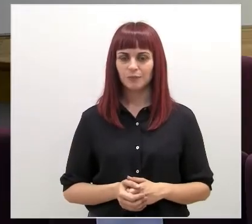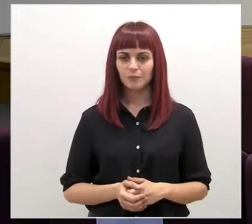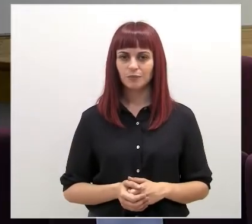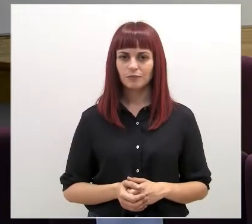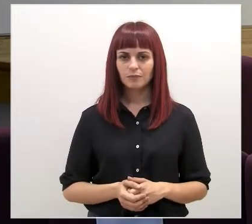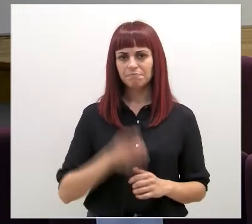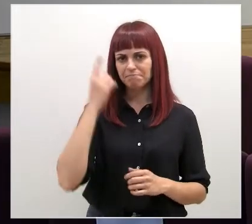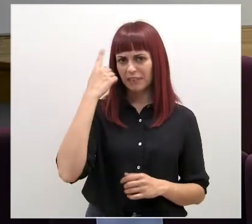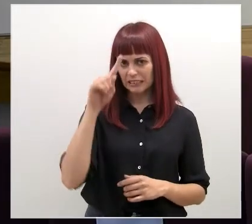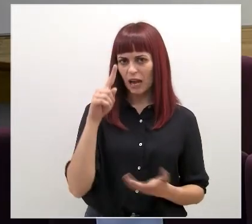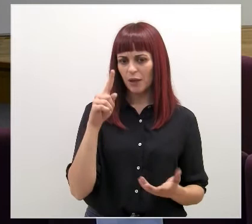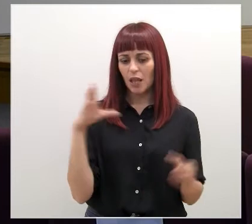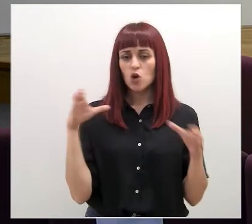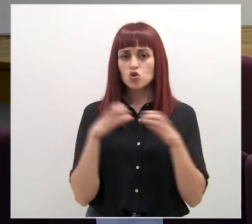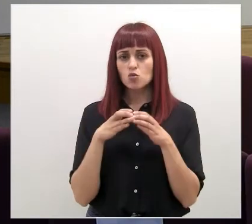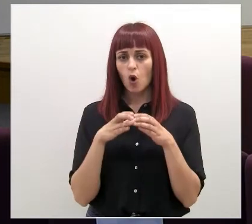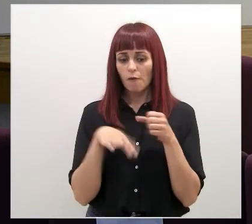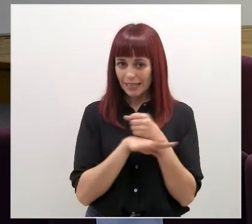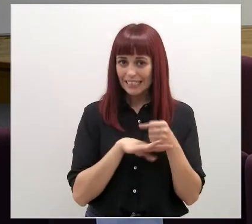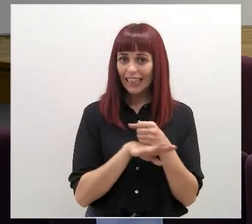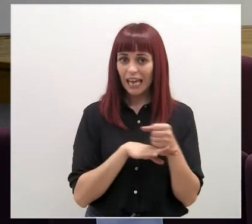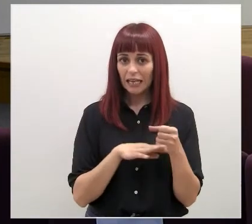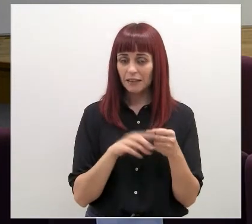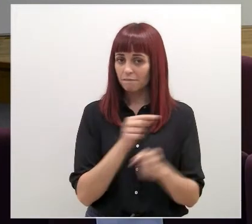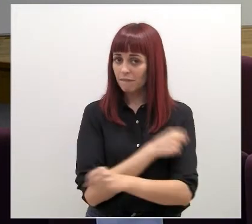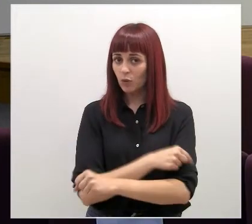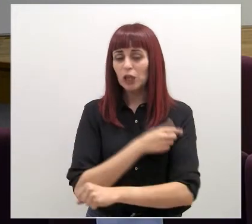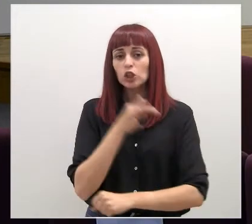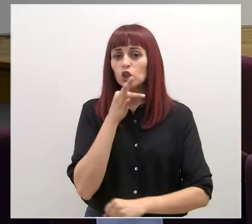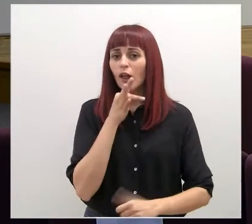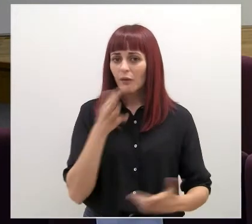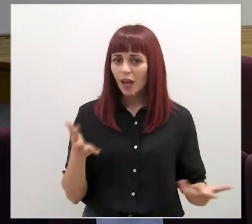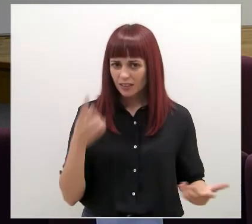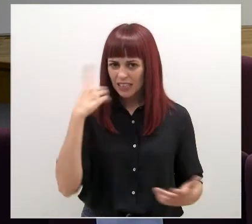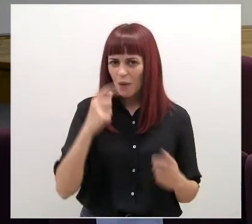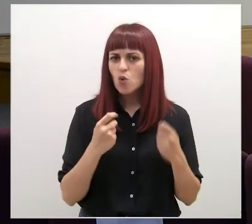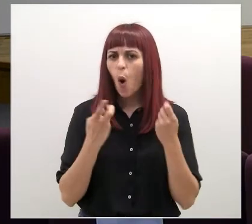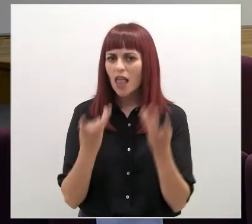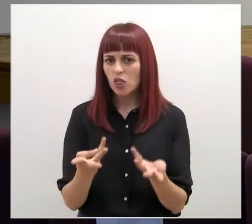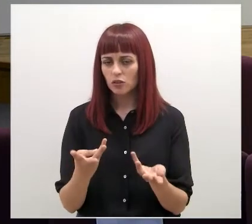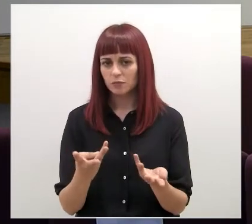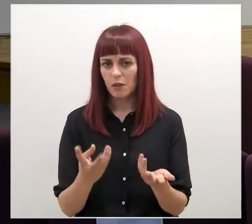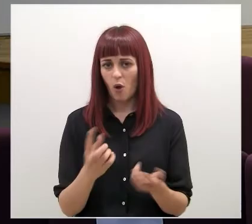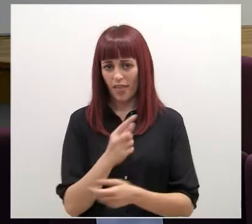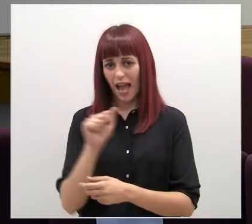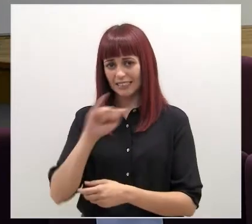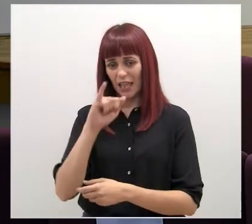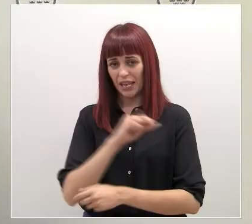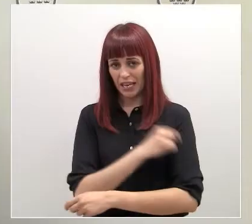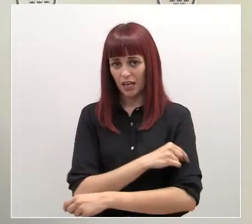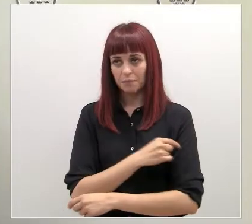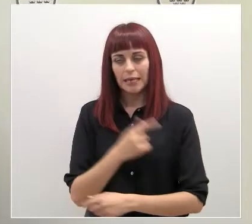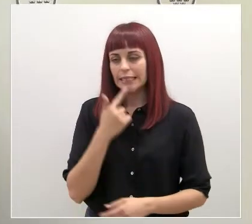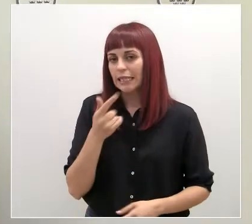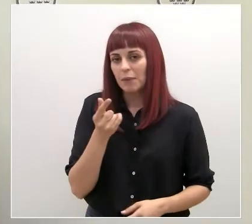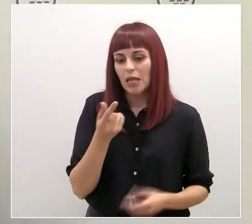¿Sabe cuántas personas faltan de grupos esenciales que están sin vacunar, que no hayan recibido la primera dosis de AstraZeneca aproximadamente? Exactamente no le